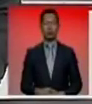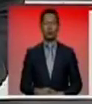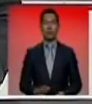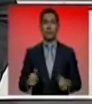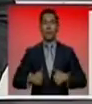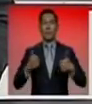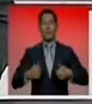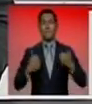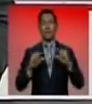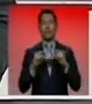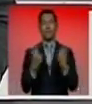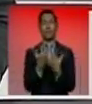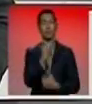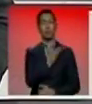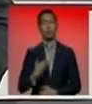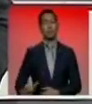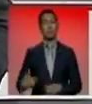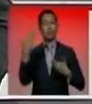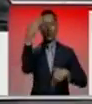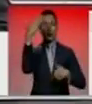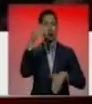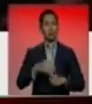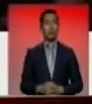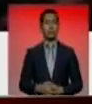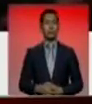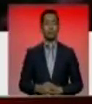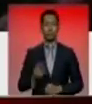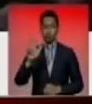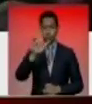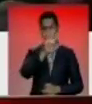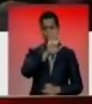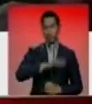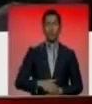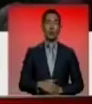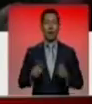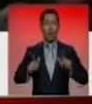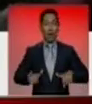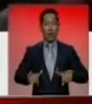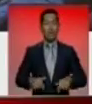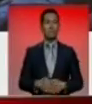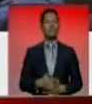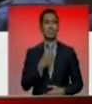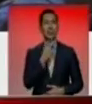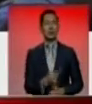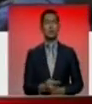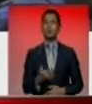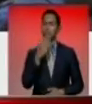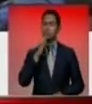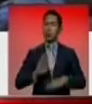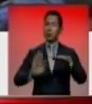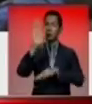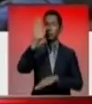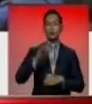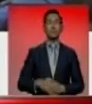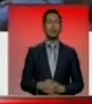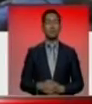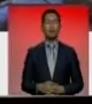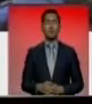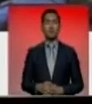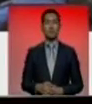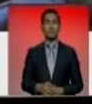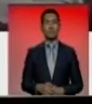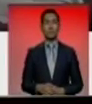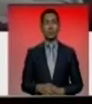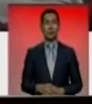El candidato a la presidencia de la República por el partido oficialista Alianza País hizo un nuevo ofrecimiento de cara a las elecciones del 19 de